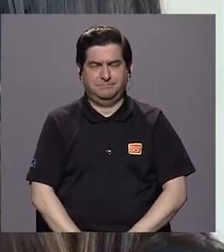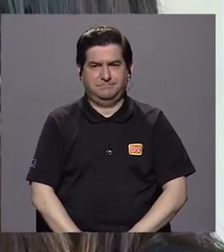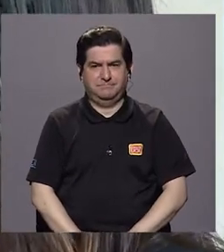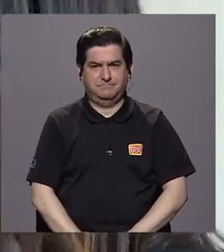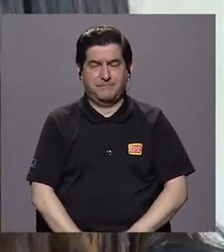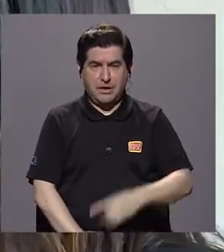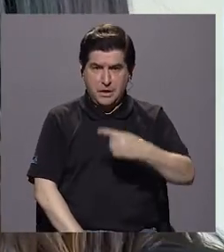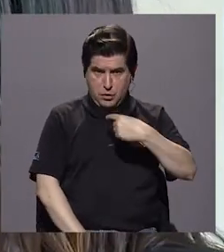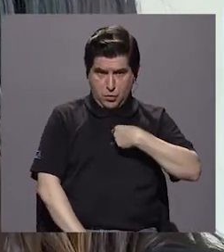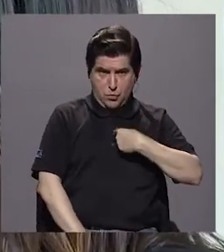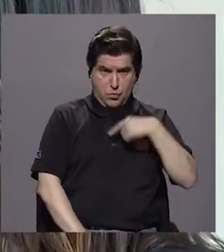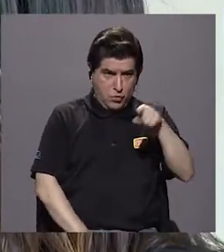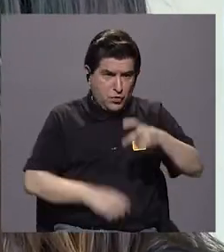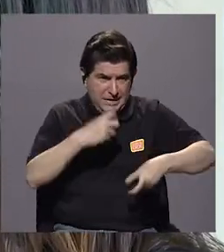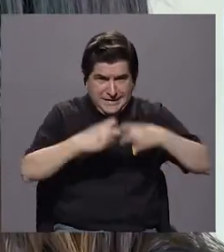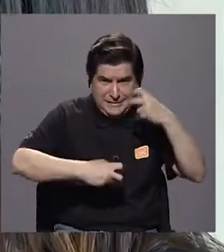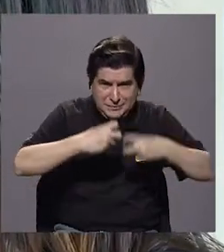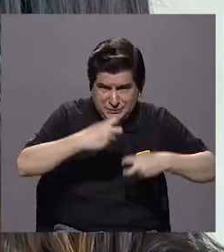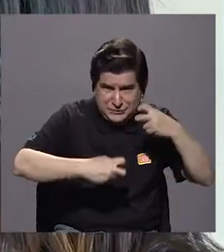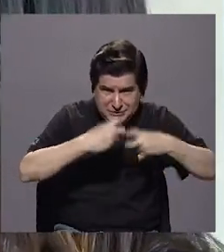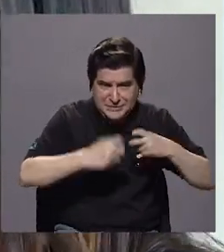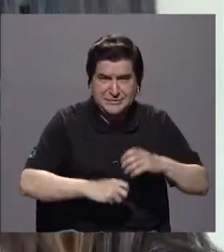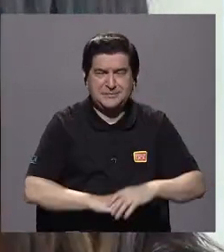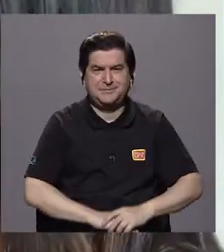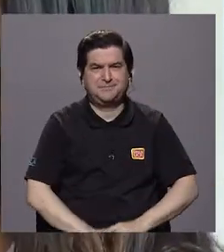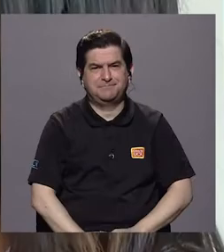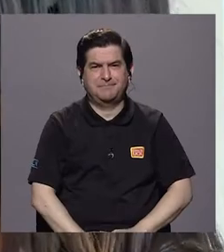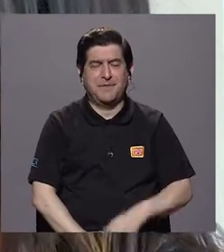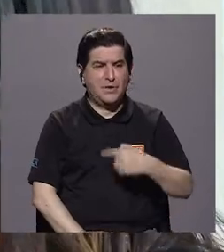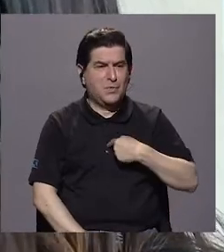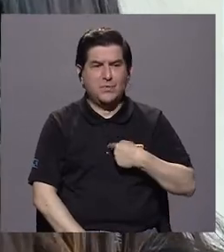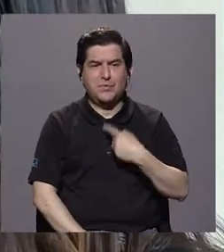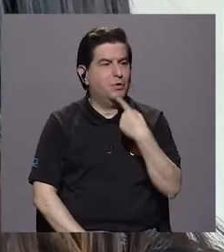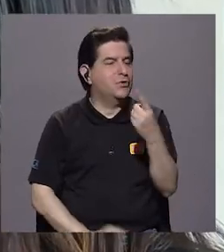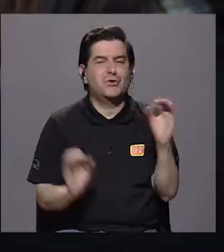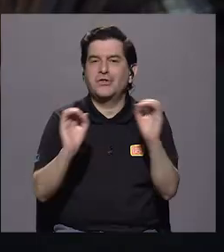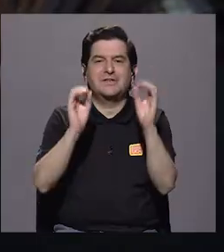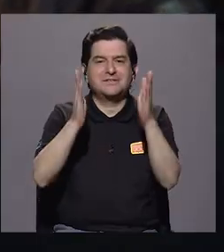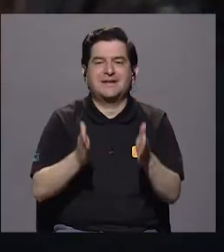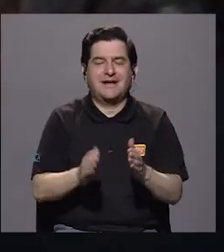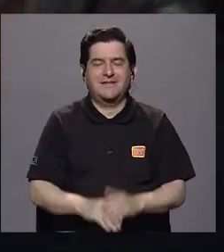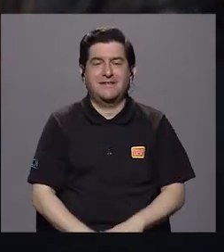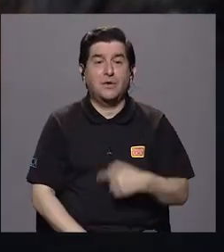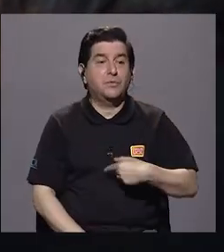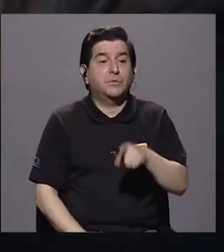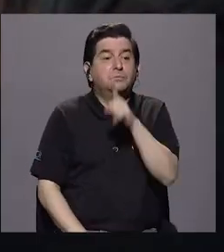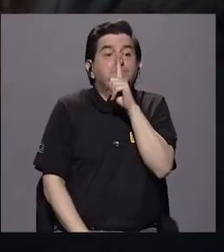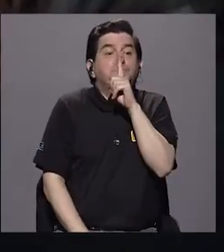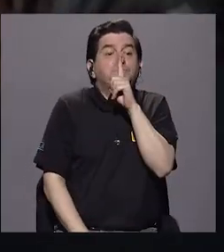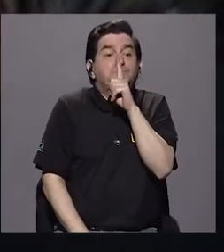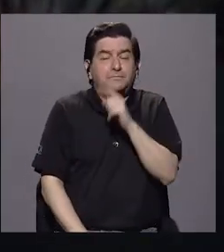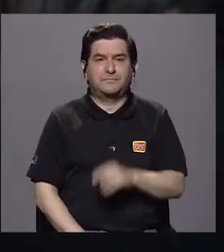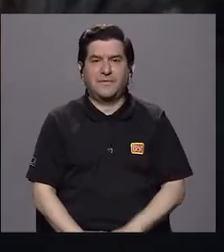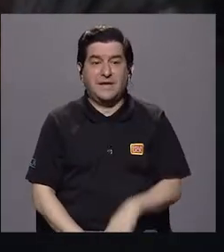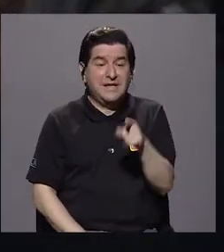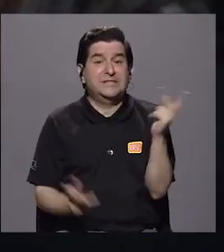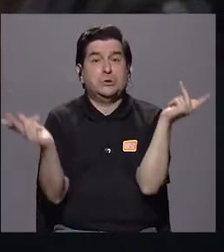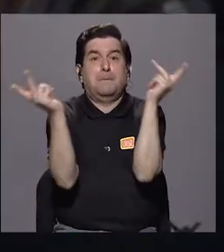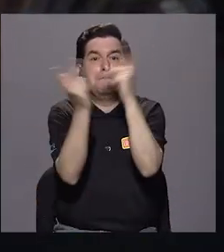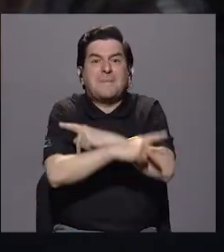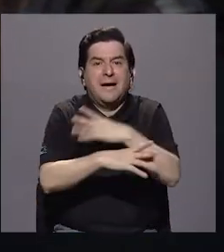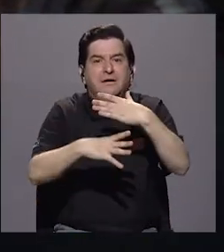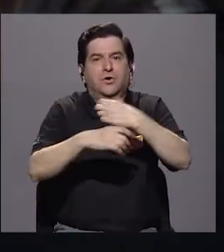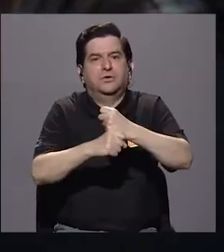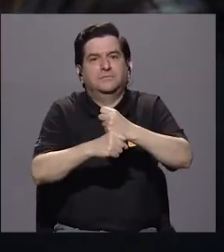cuando uno está en ese problema, uno no se lo dice a nadie, uno se lo calla. Y eso es lo peor que uno puede